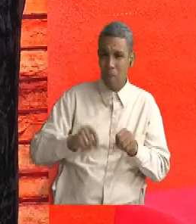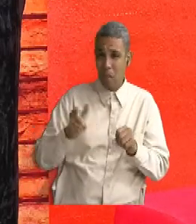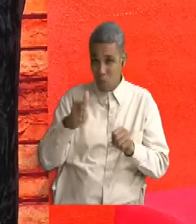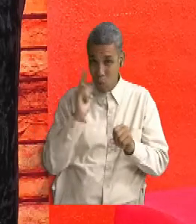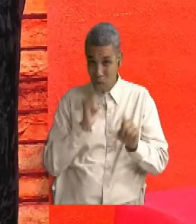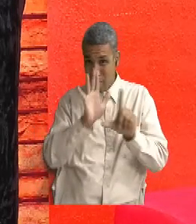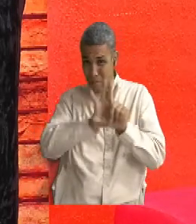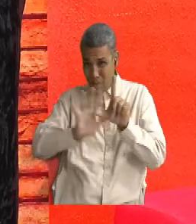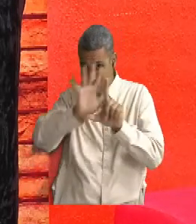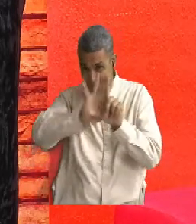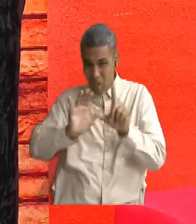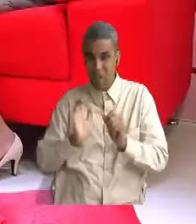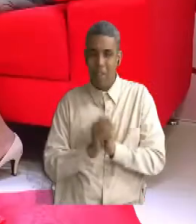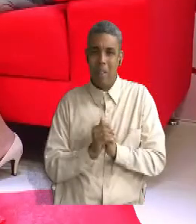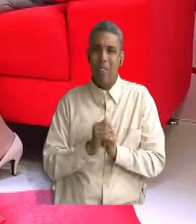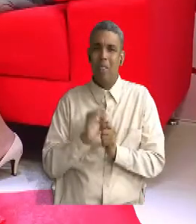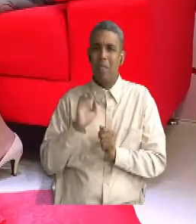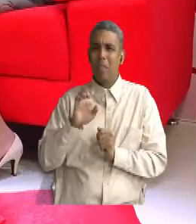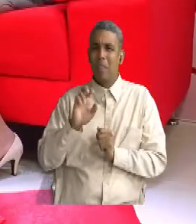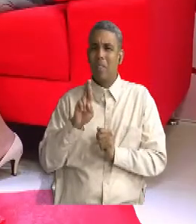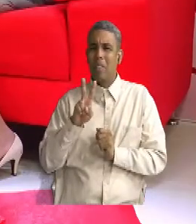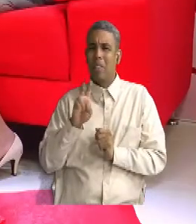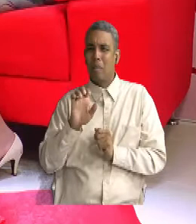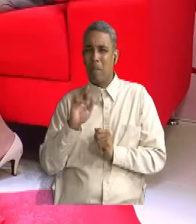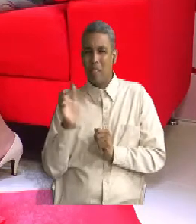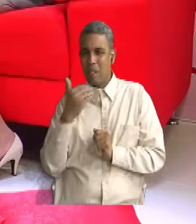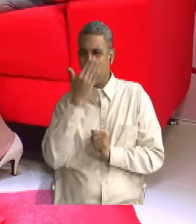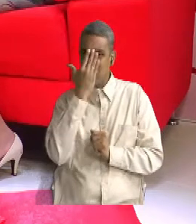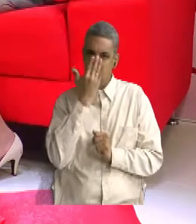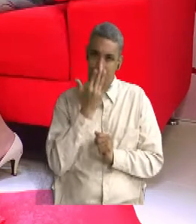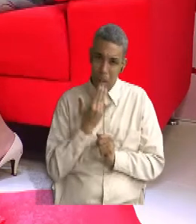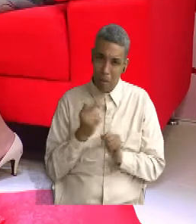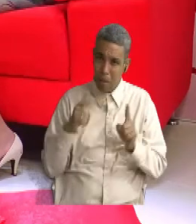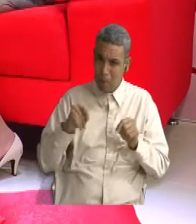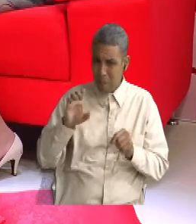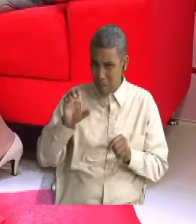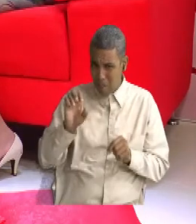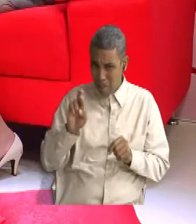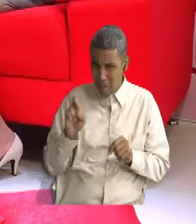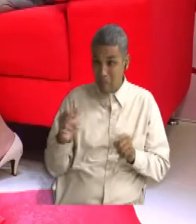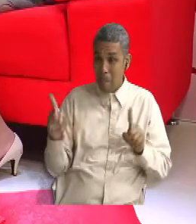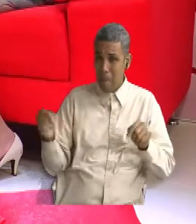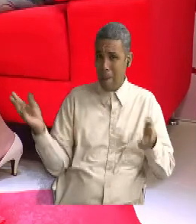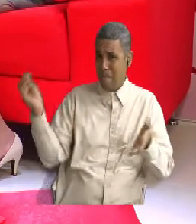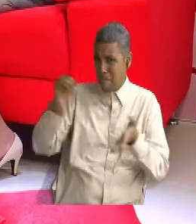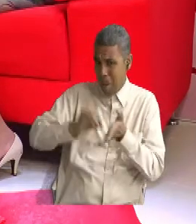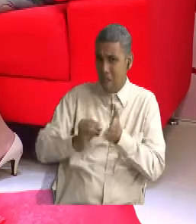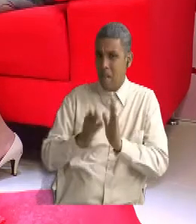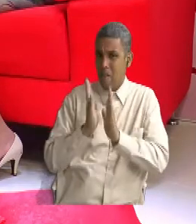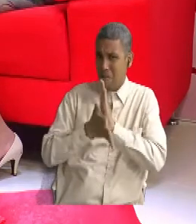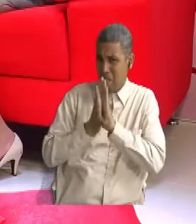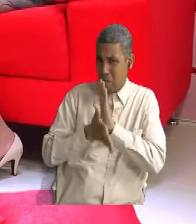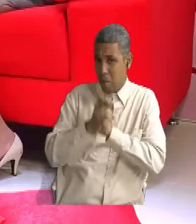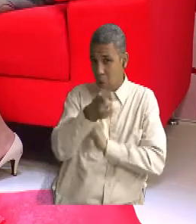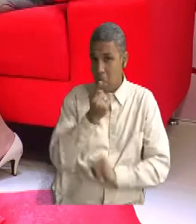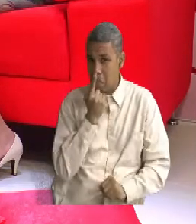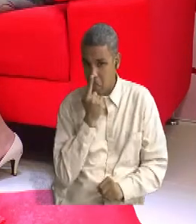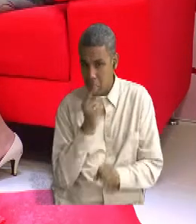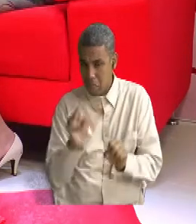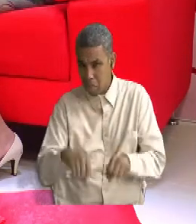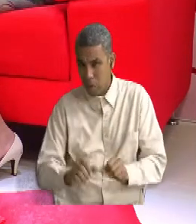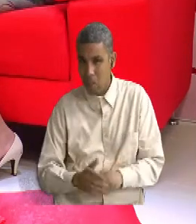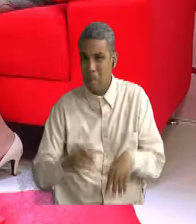la cervecería, en la página de Facebook de la cervecería también encuentran toda la información. Todo el tiempo vamos a estar rotando y también vamos a hacer